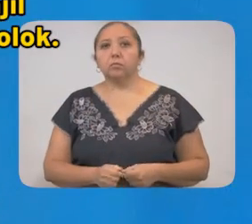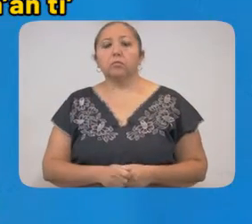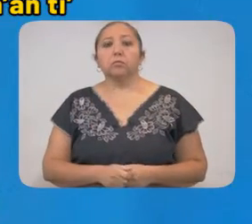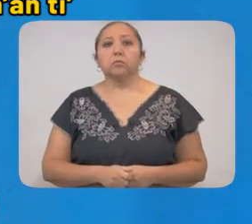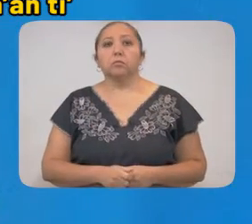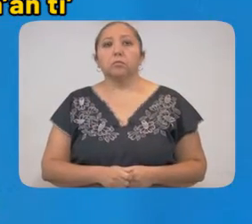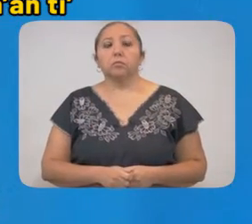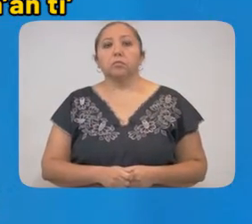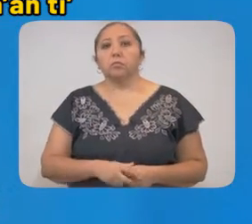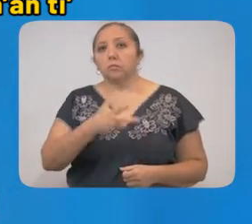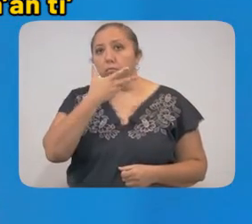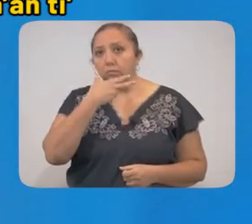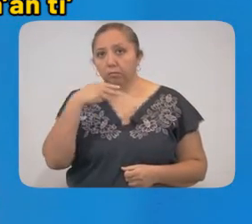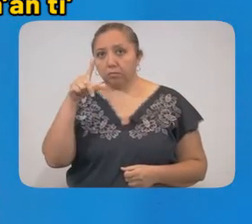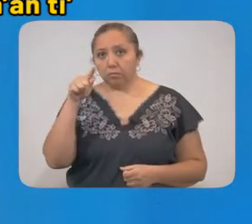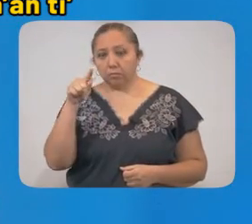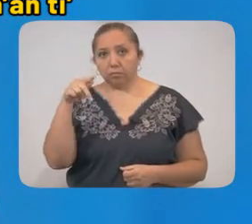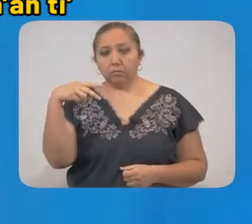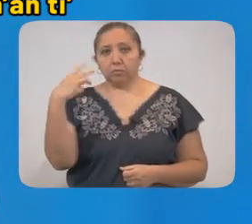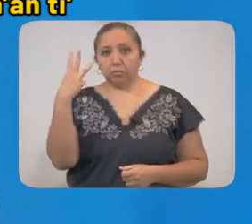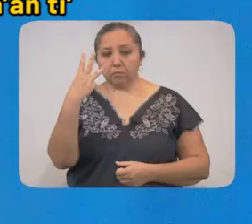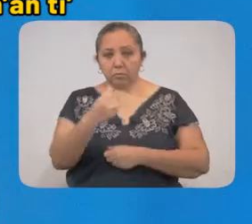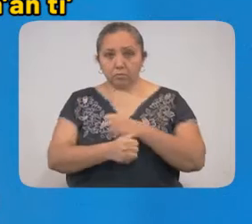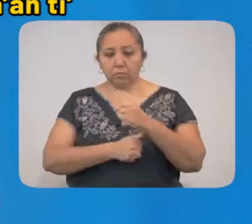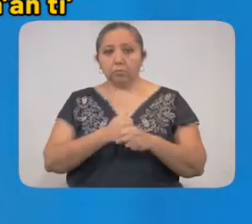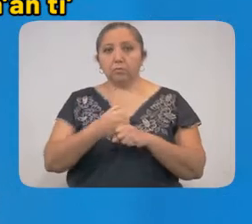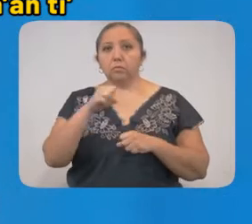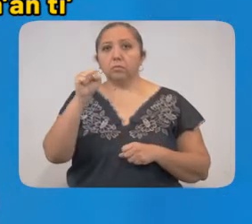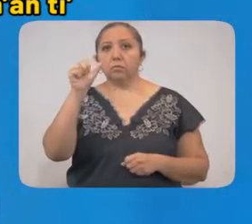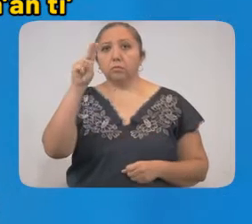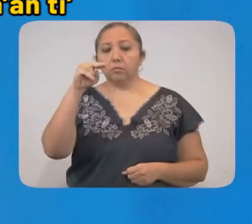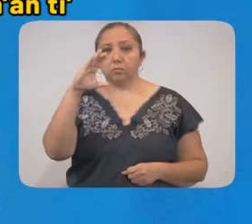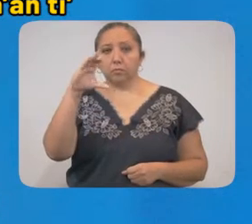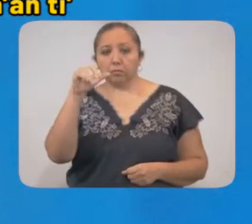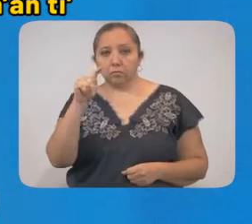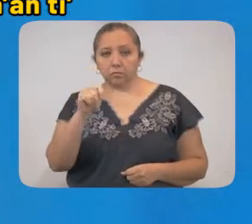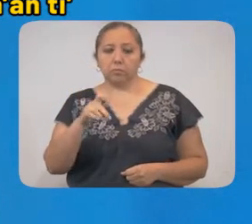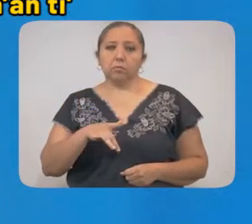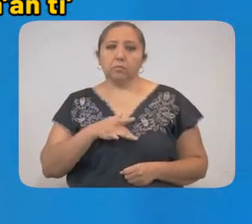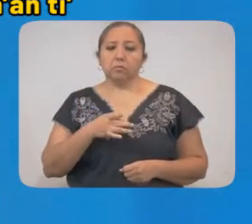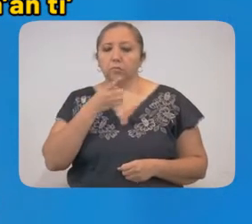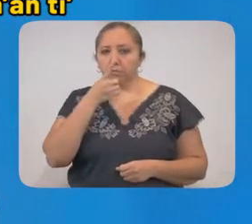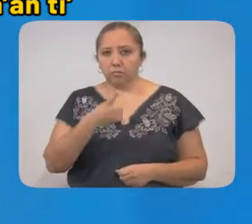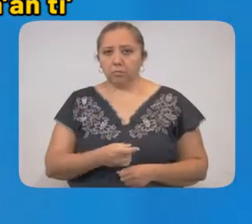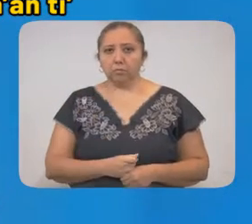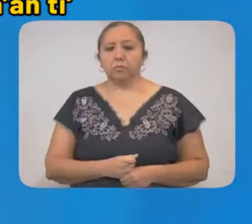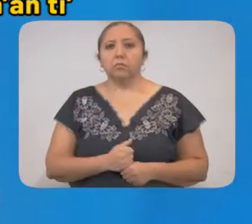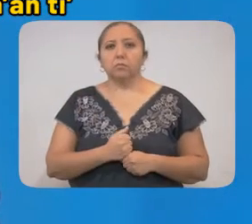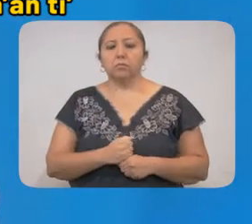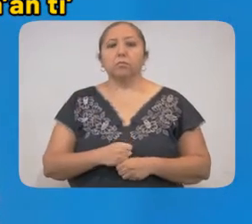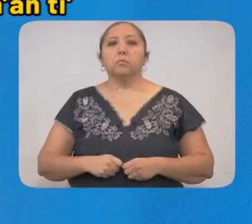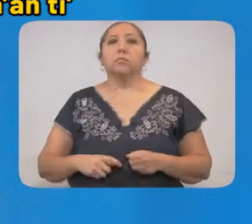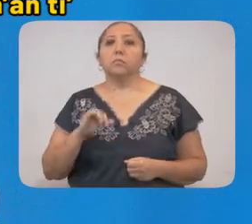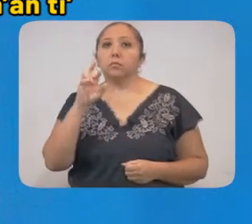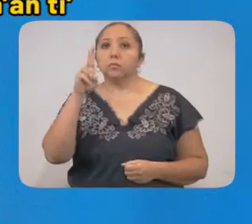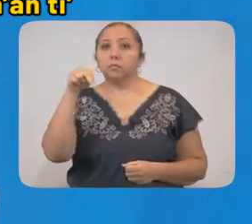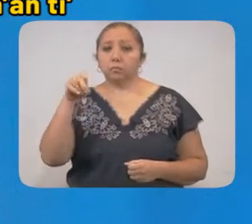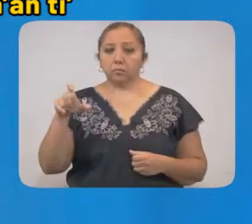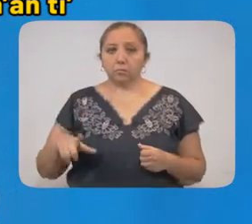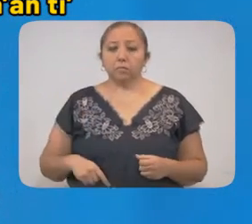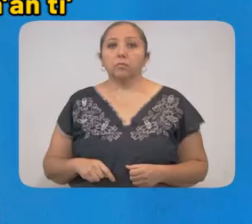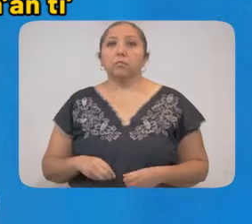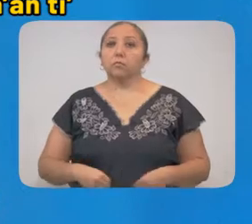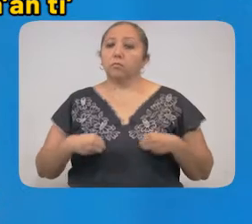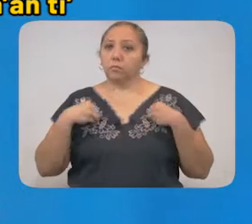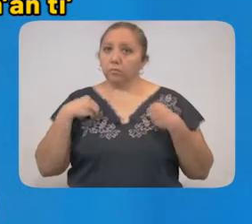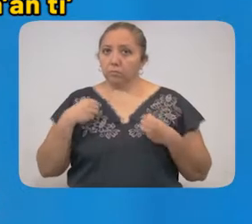síntomas. Hombre de 73 años, de Sanacat, sufría hipertensión e insuficiencia renal crónica. Las personas con las que